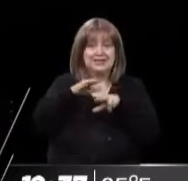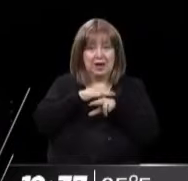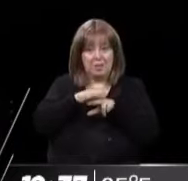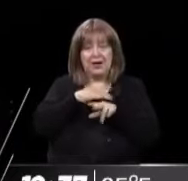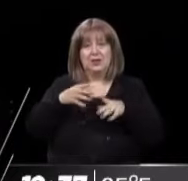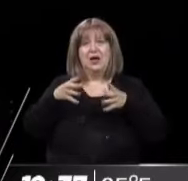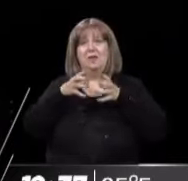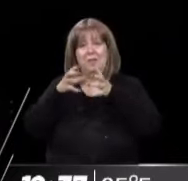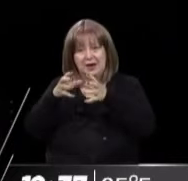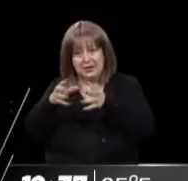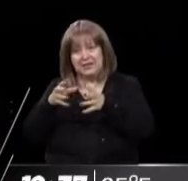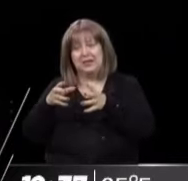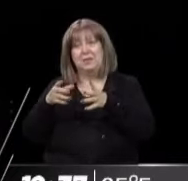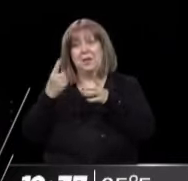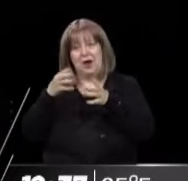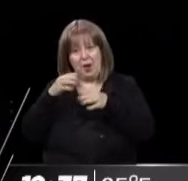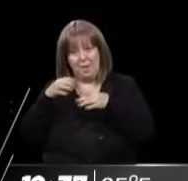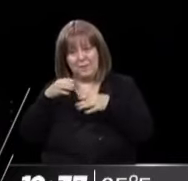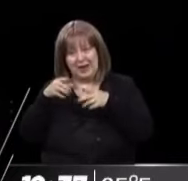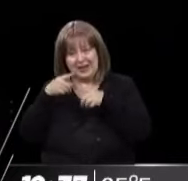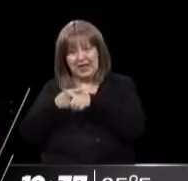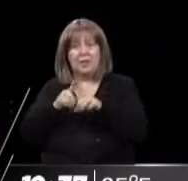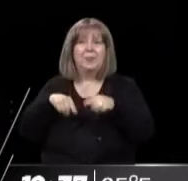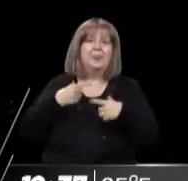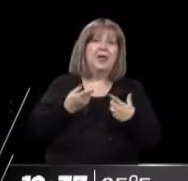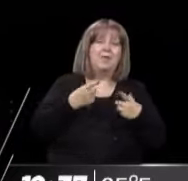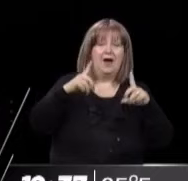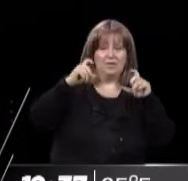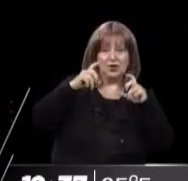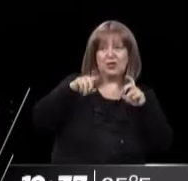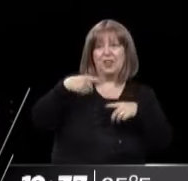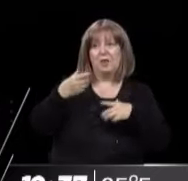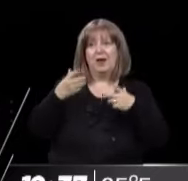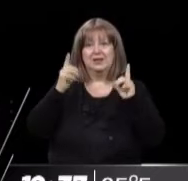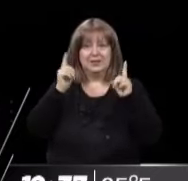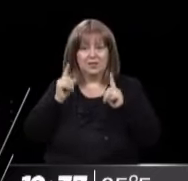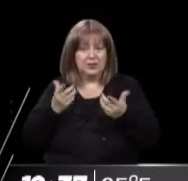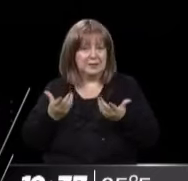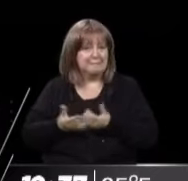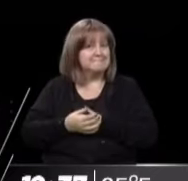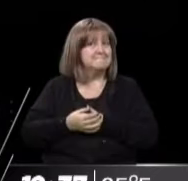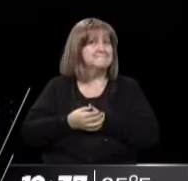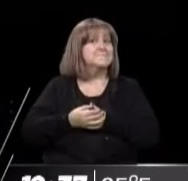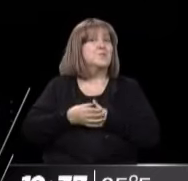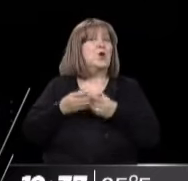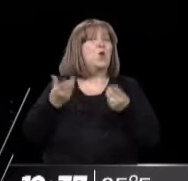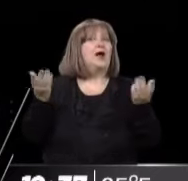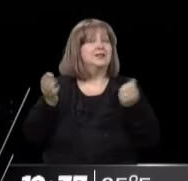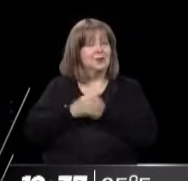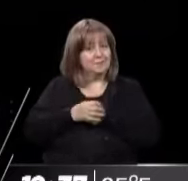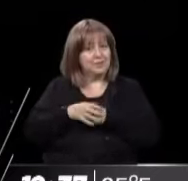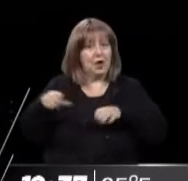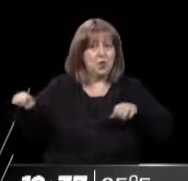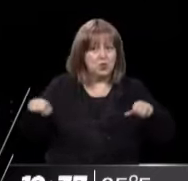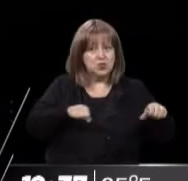los partidos, ir a cómoda, no, después una salida, después la foto. Pero es que al exterior el exceso de peso y el exceso de valijas